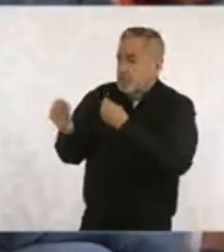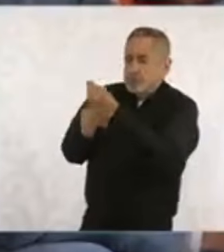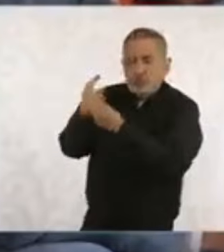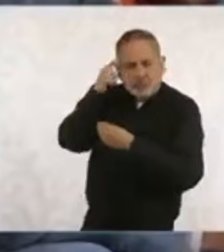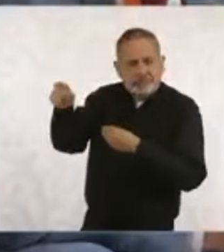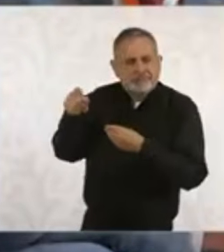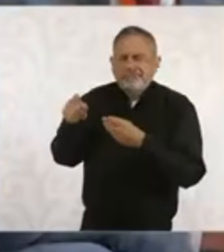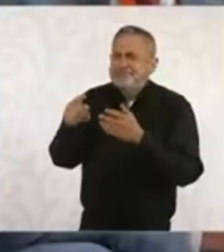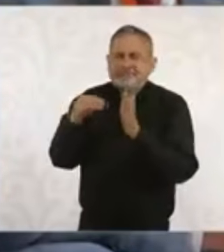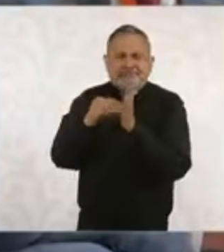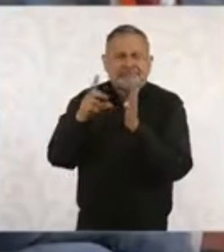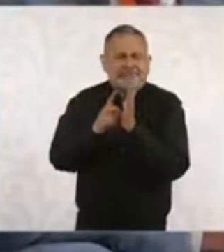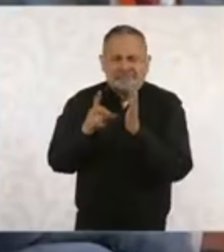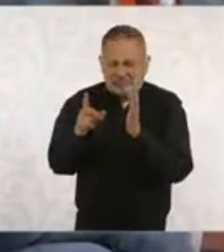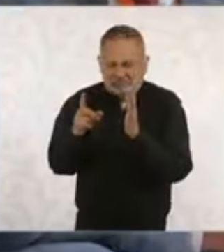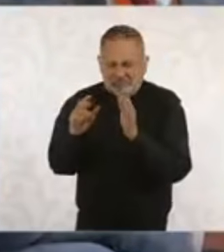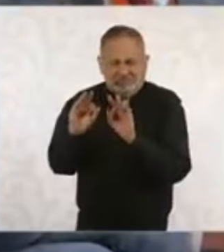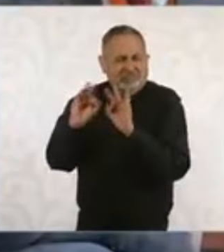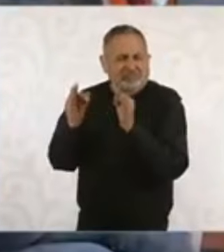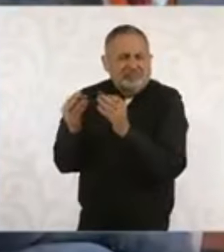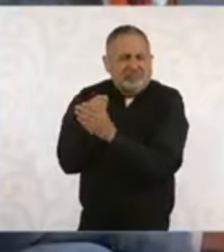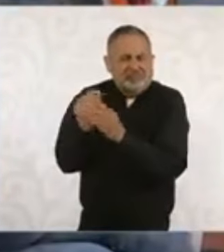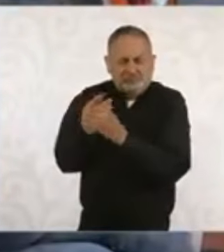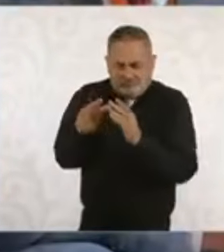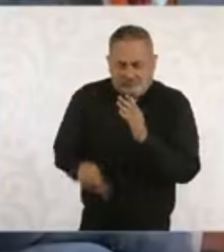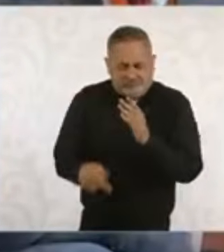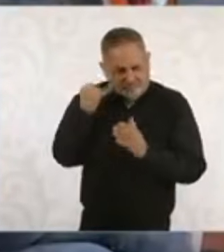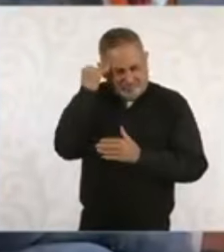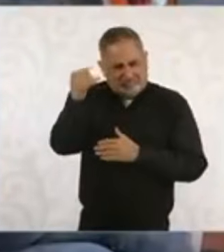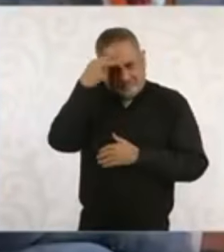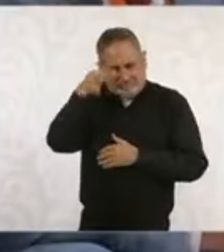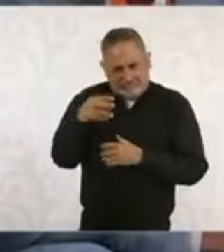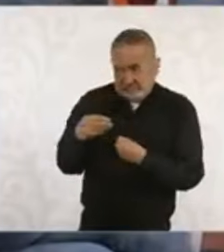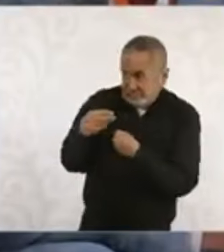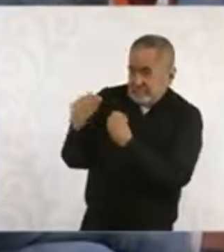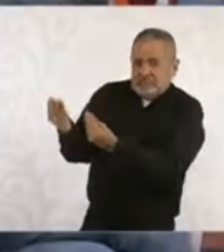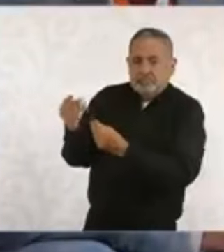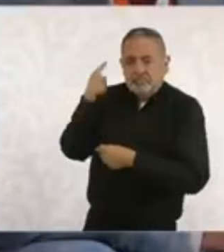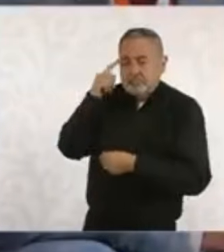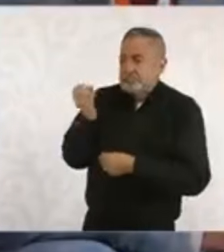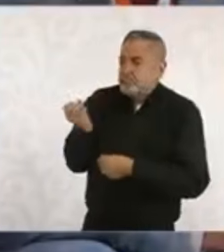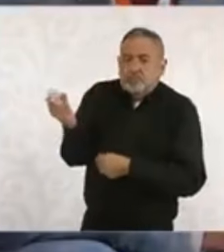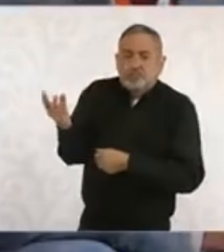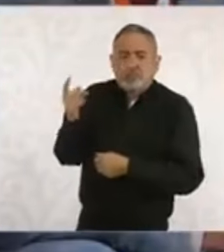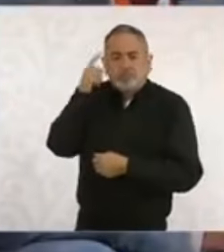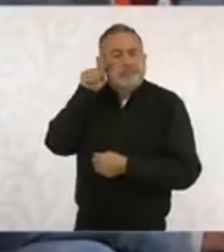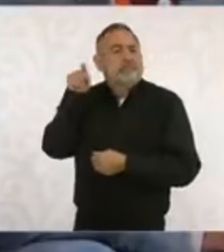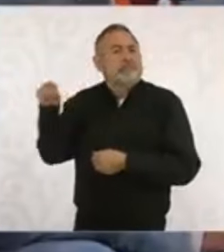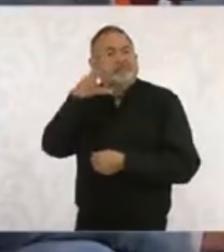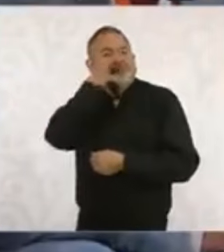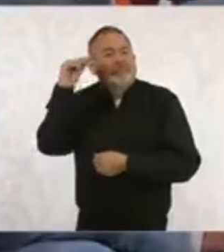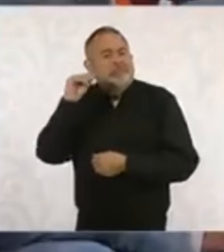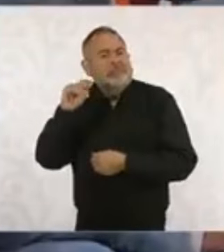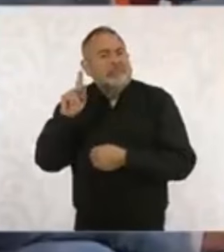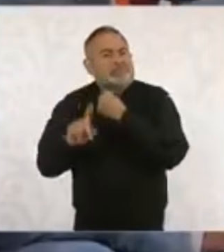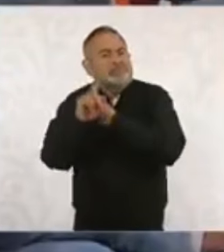método Wolbachia, que es un método mexicano, para el control del mosquito Aedes aegypti. Usted sabe que en Cuba ha